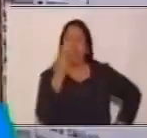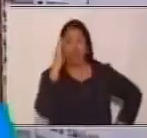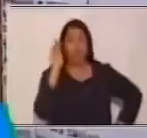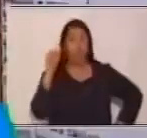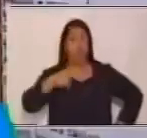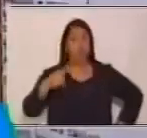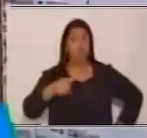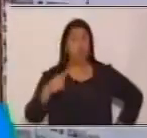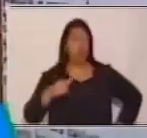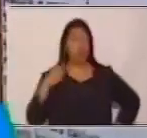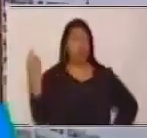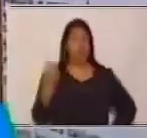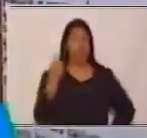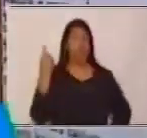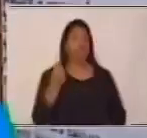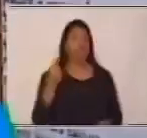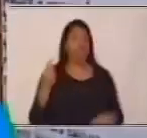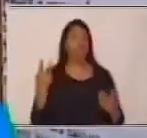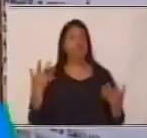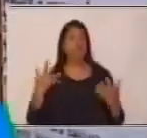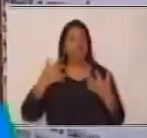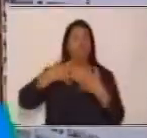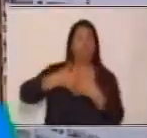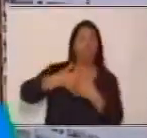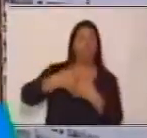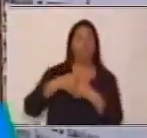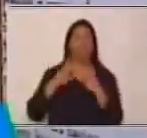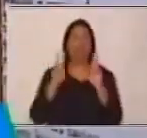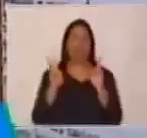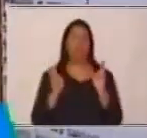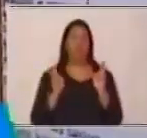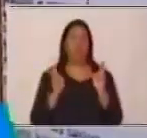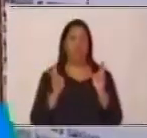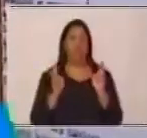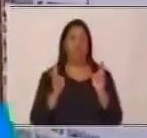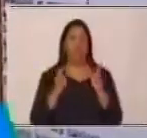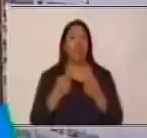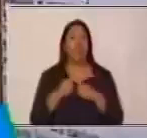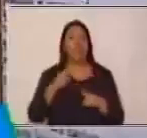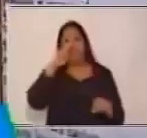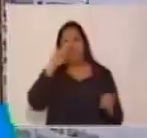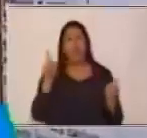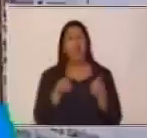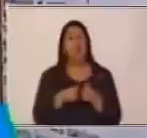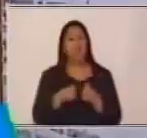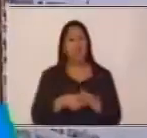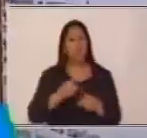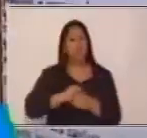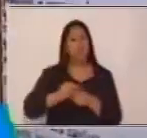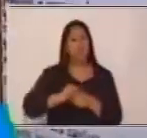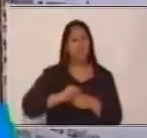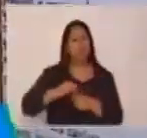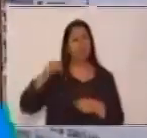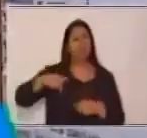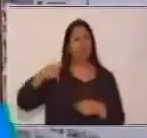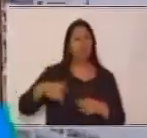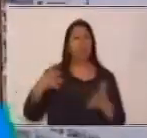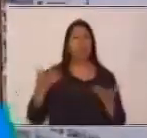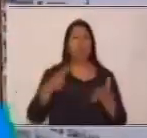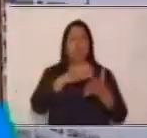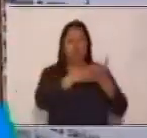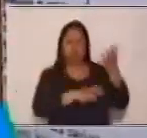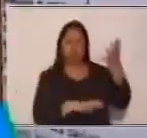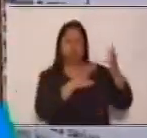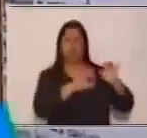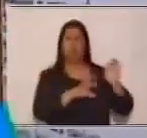el tema. Pero también quiero que repasemos la estructura del texto poético.